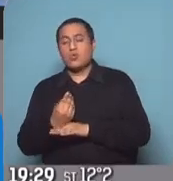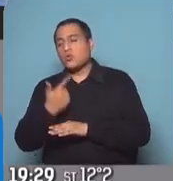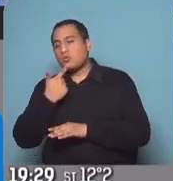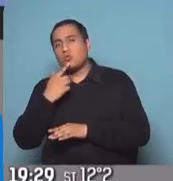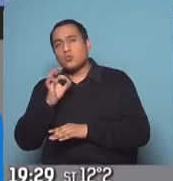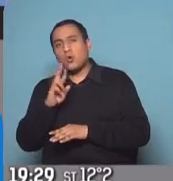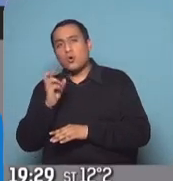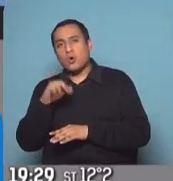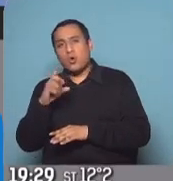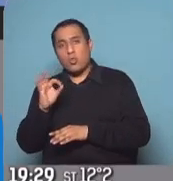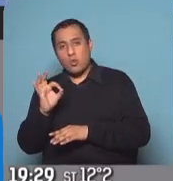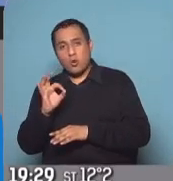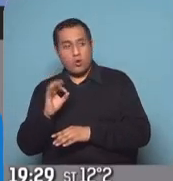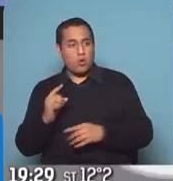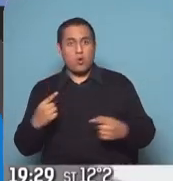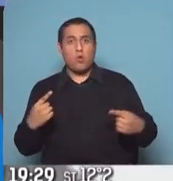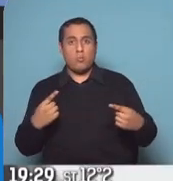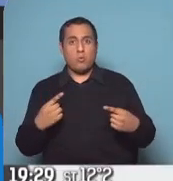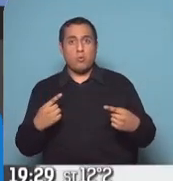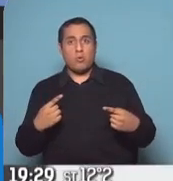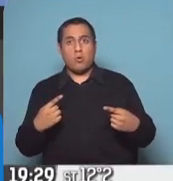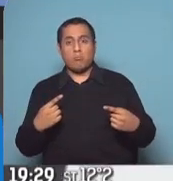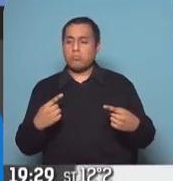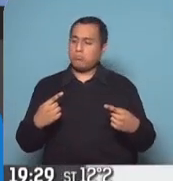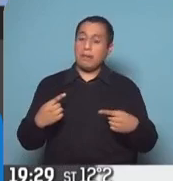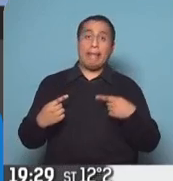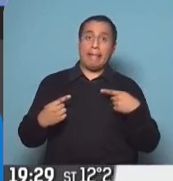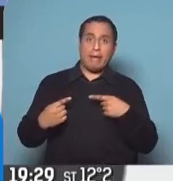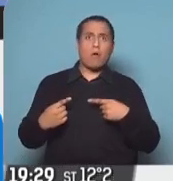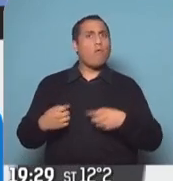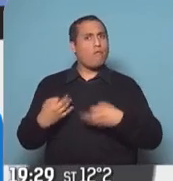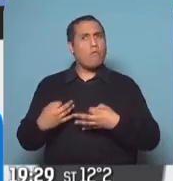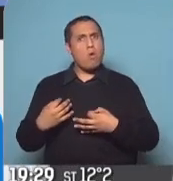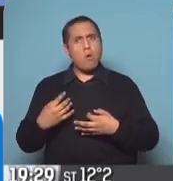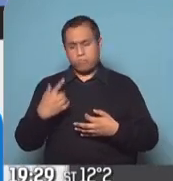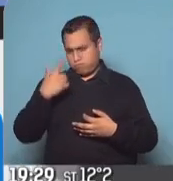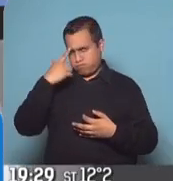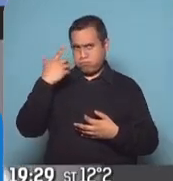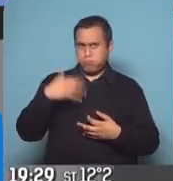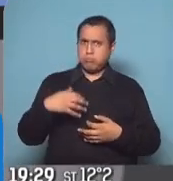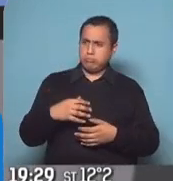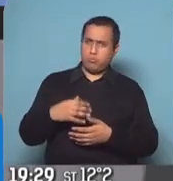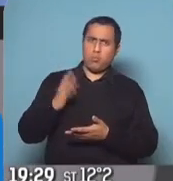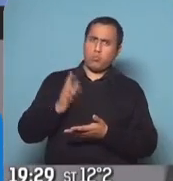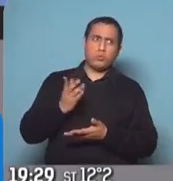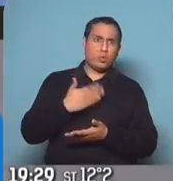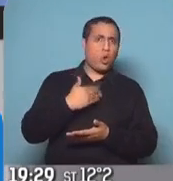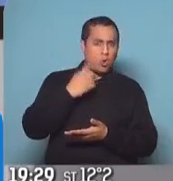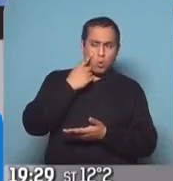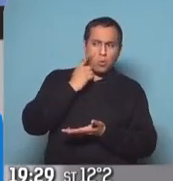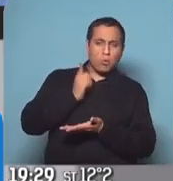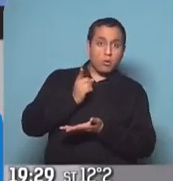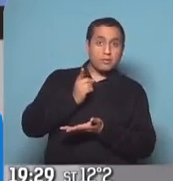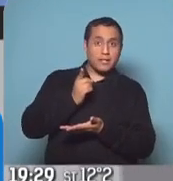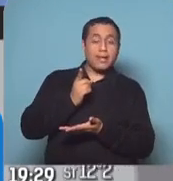Ujú. y que era un hombre muy bien considerado así intelectualmente, Sí, Sánchez sí, Sorondo, ¿no? sí. Y en aquellos